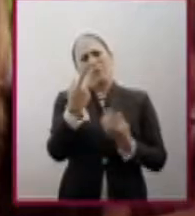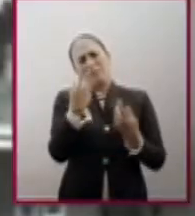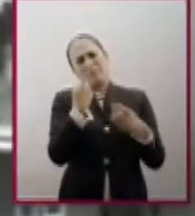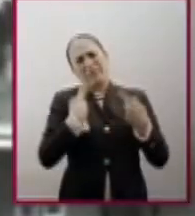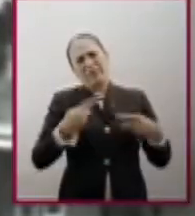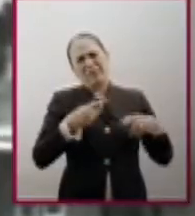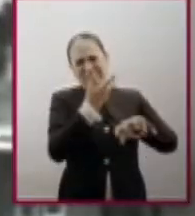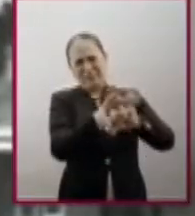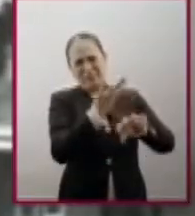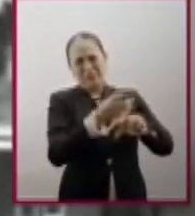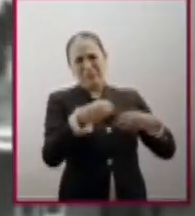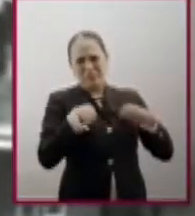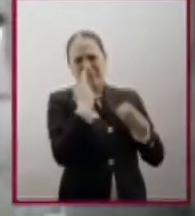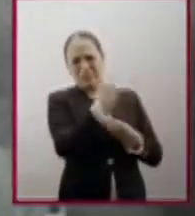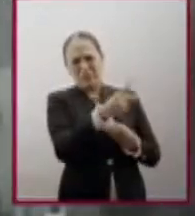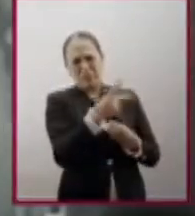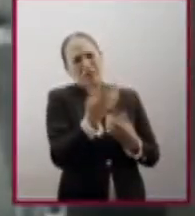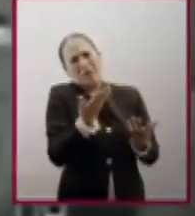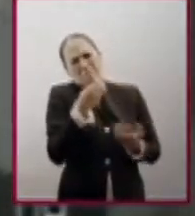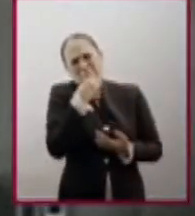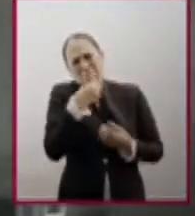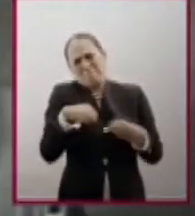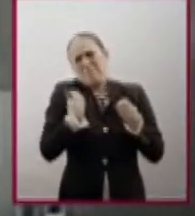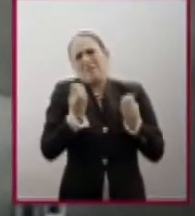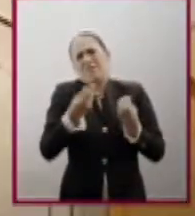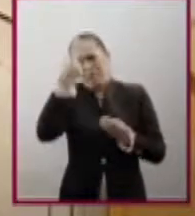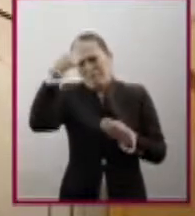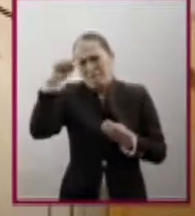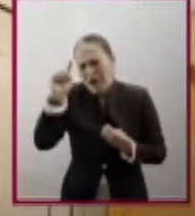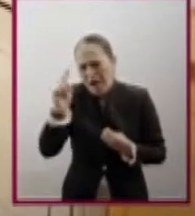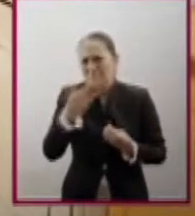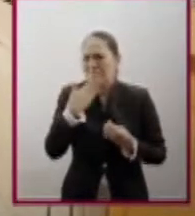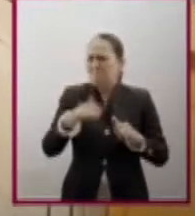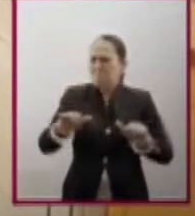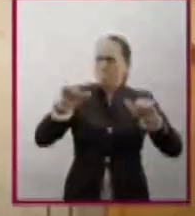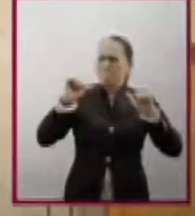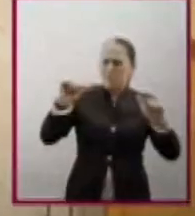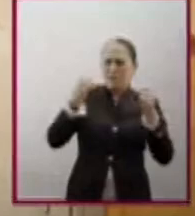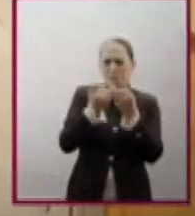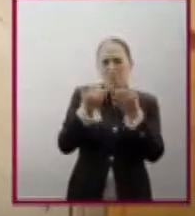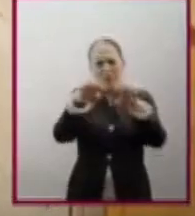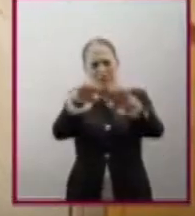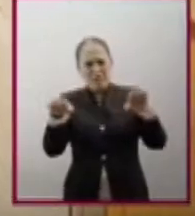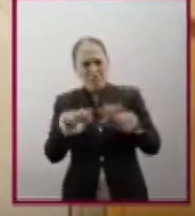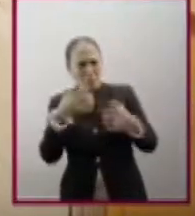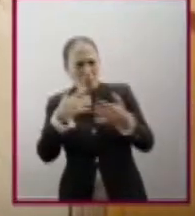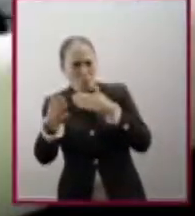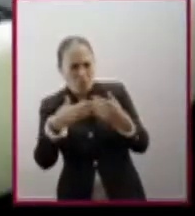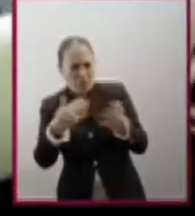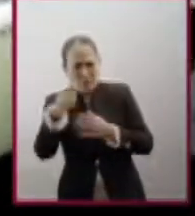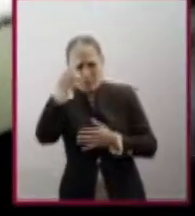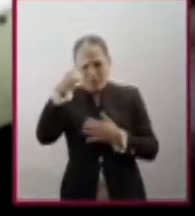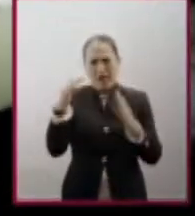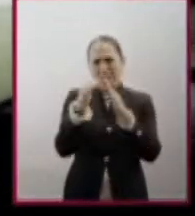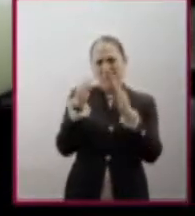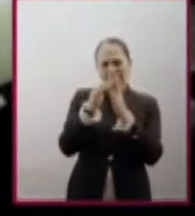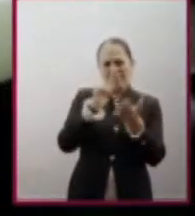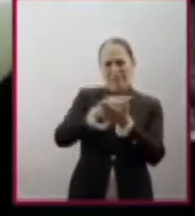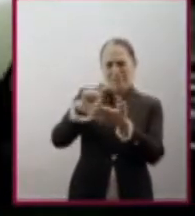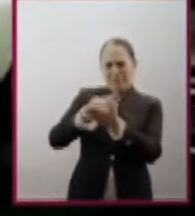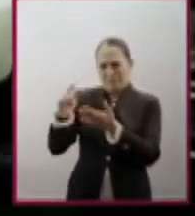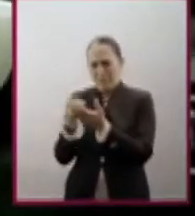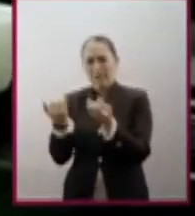americano, la vida debía transcurrir con facilidad, llena de comodidades, de aparatos que hicieran el trabajo doméstico, de autos